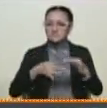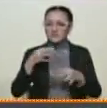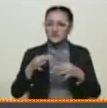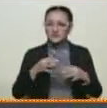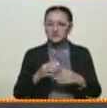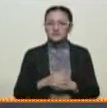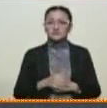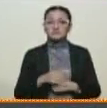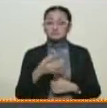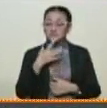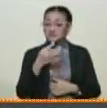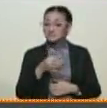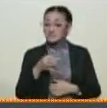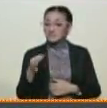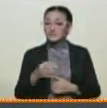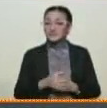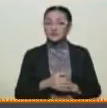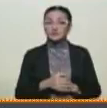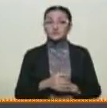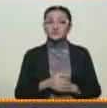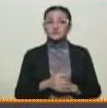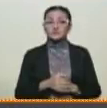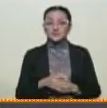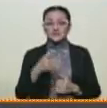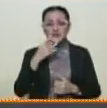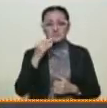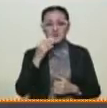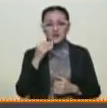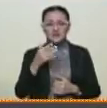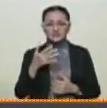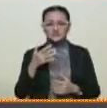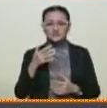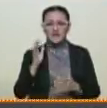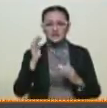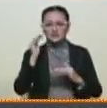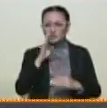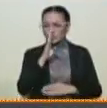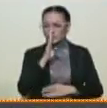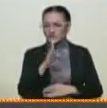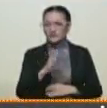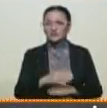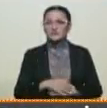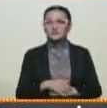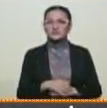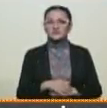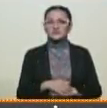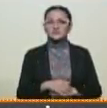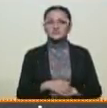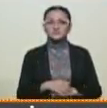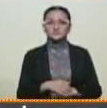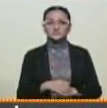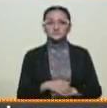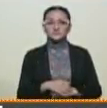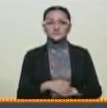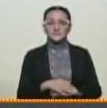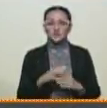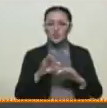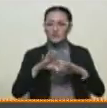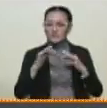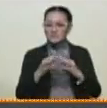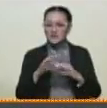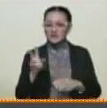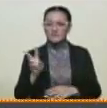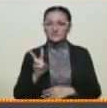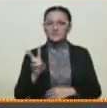Pareció extraordinario, presidente Lukashenko, estas experiencias que hemos tenido de atención directa a las familias